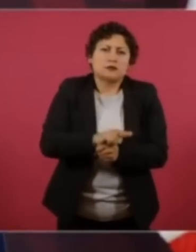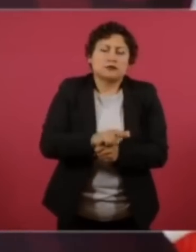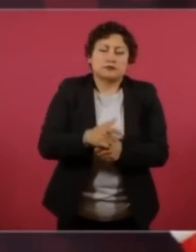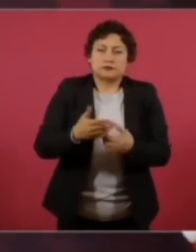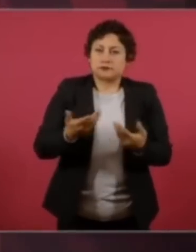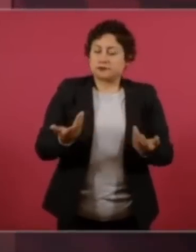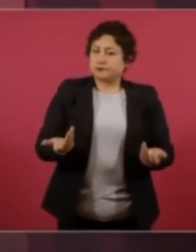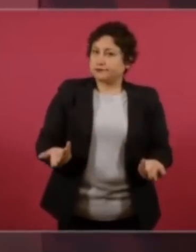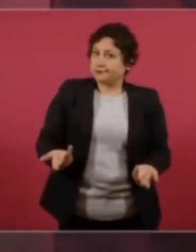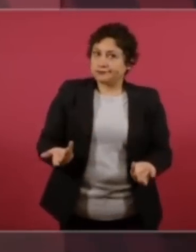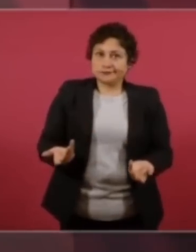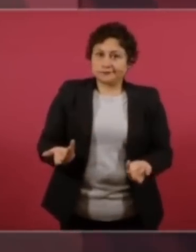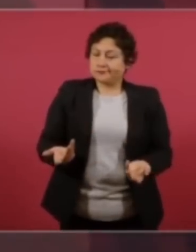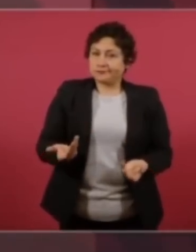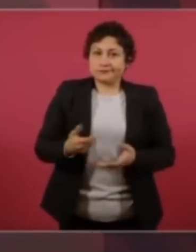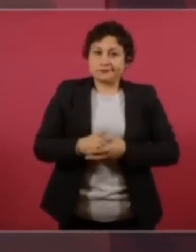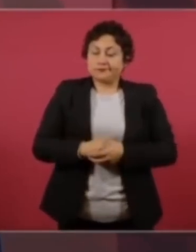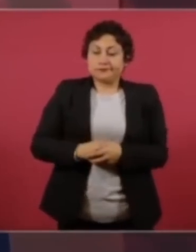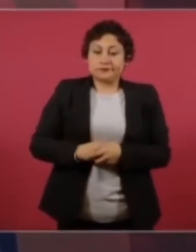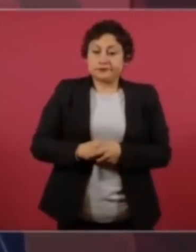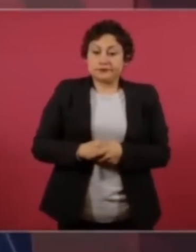Y nadie,